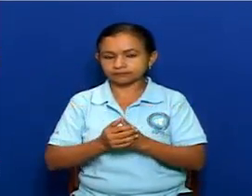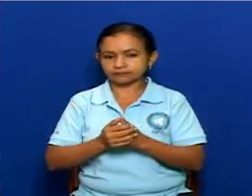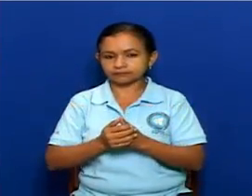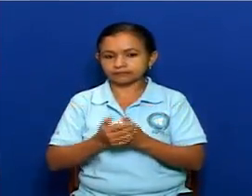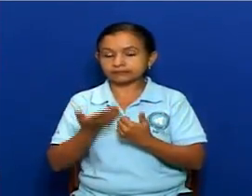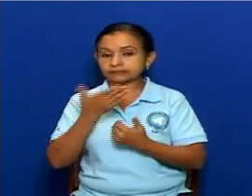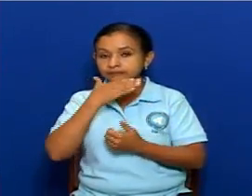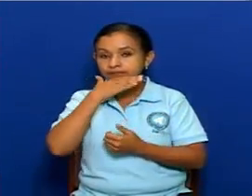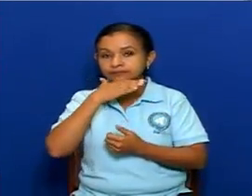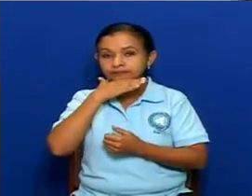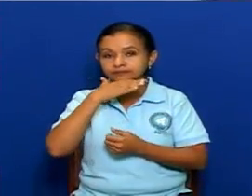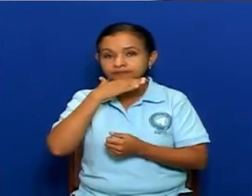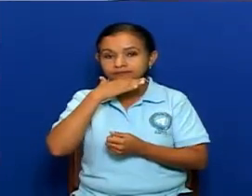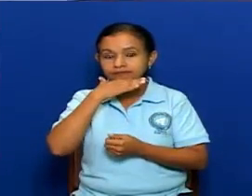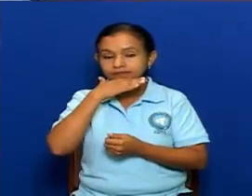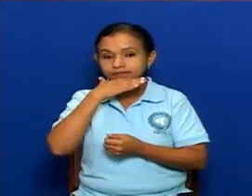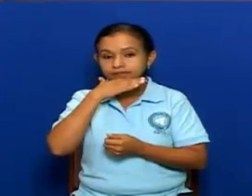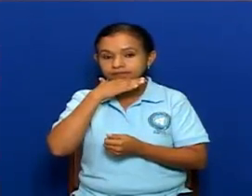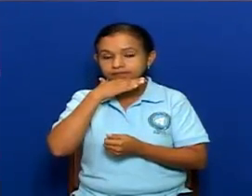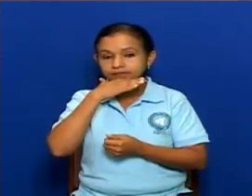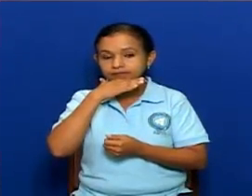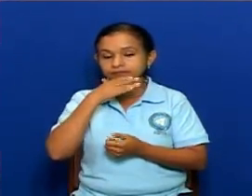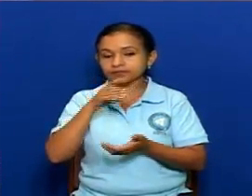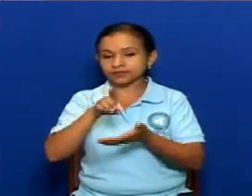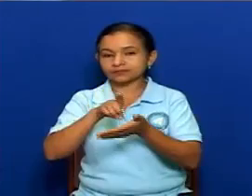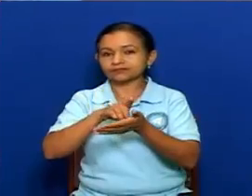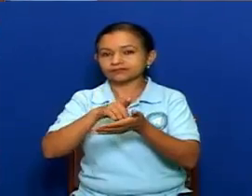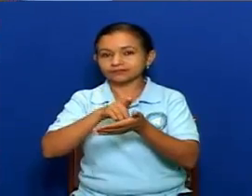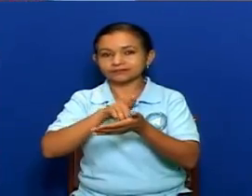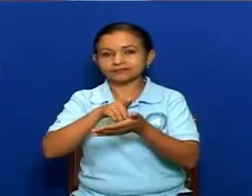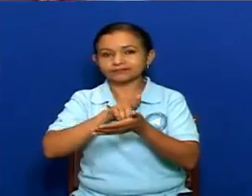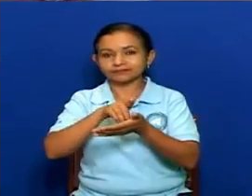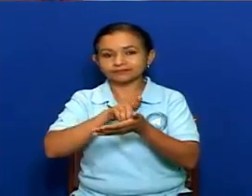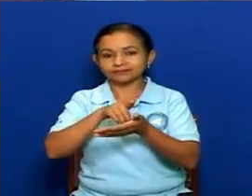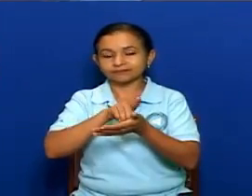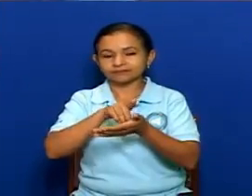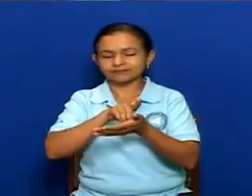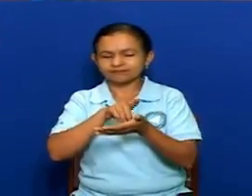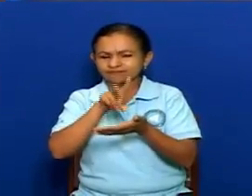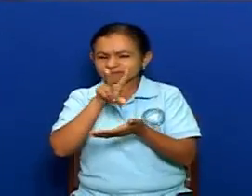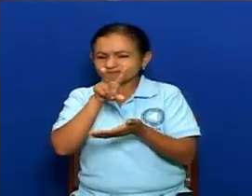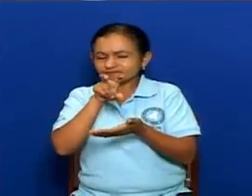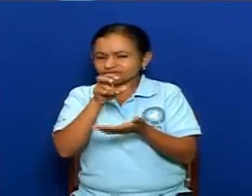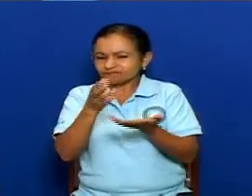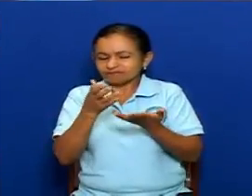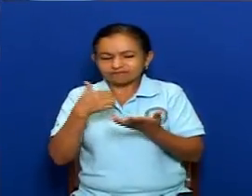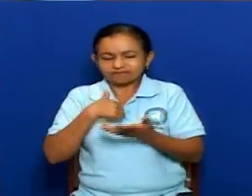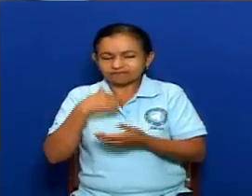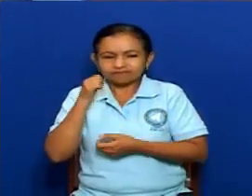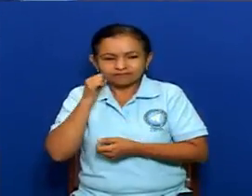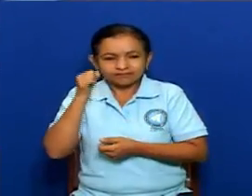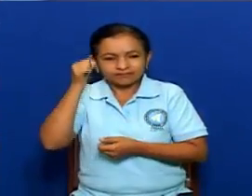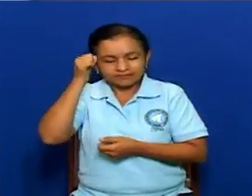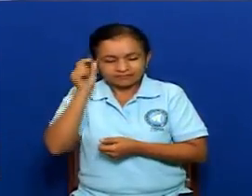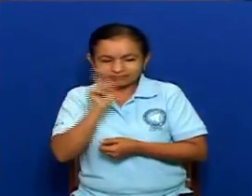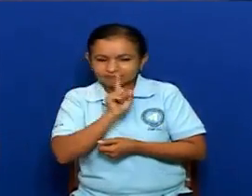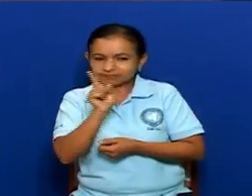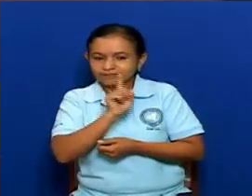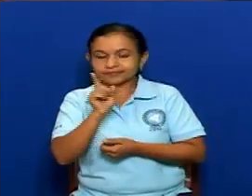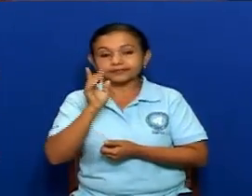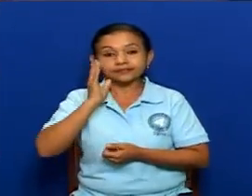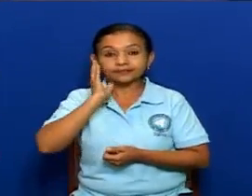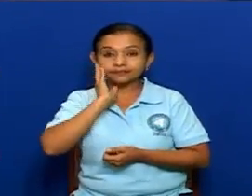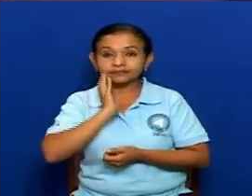aparte complicado, existía la duda, existía el no quiero porque yo ya soy mayor. Y la